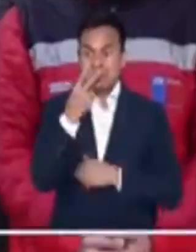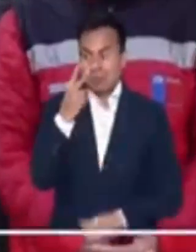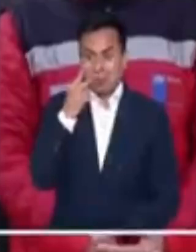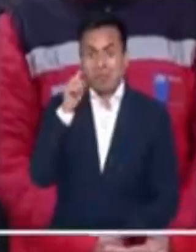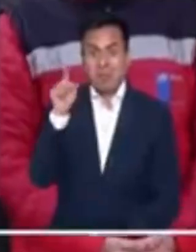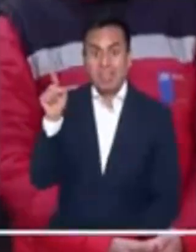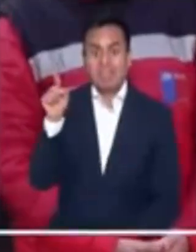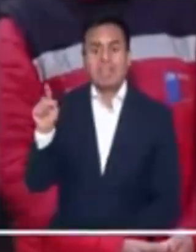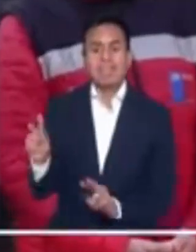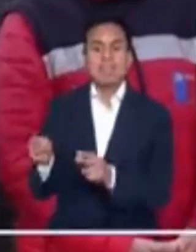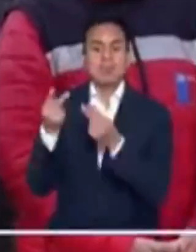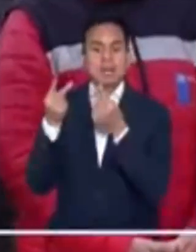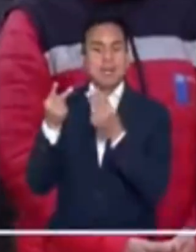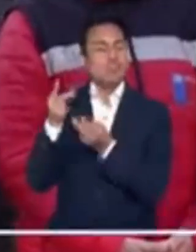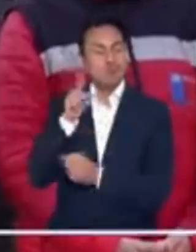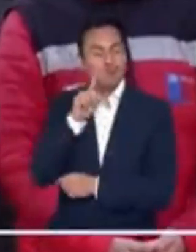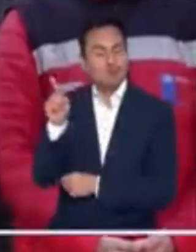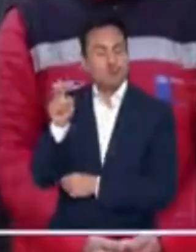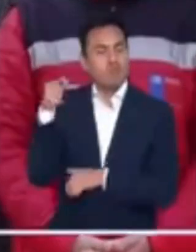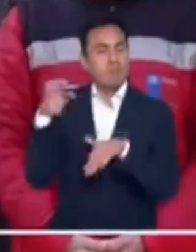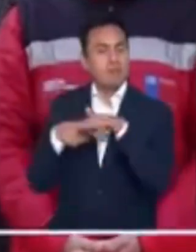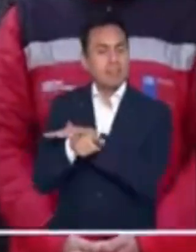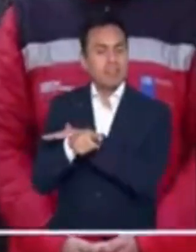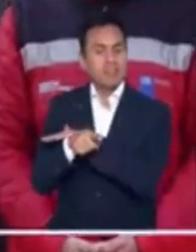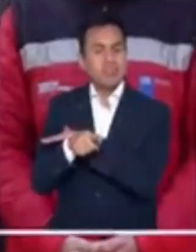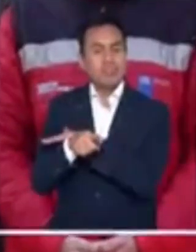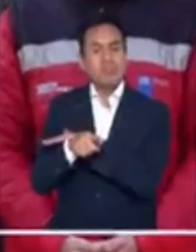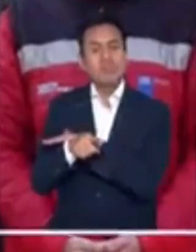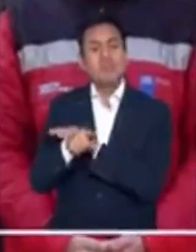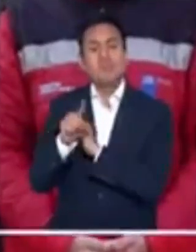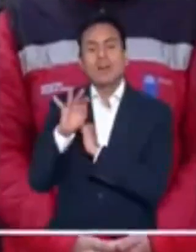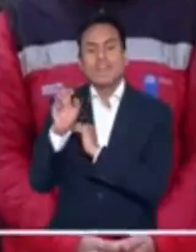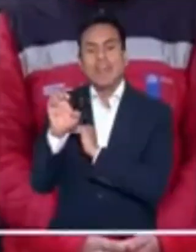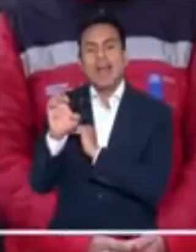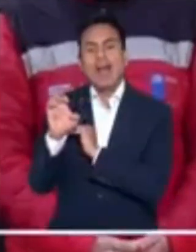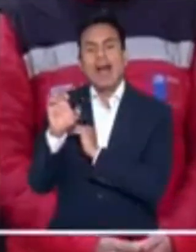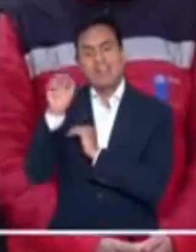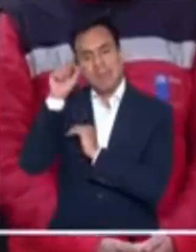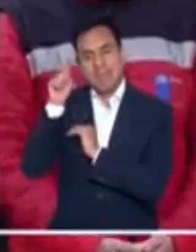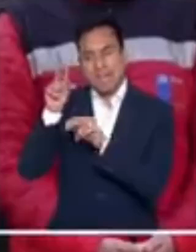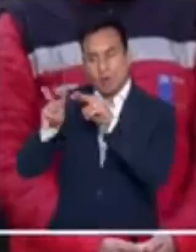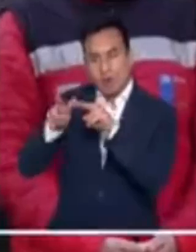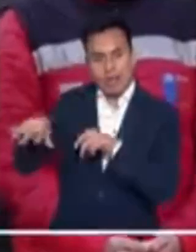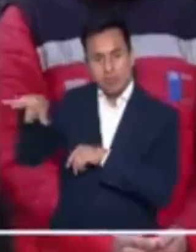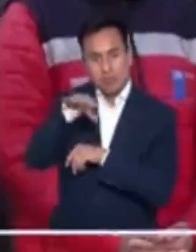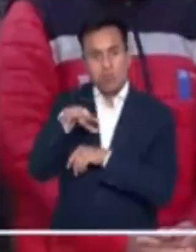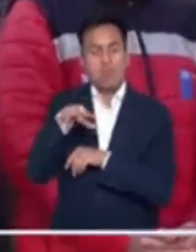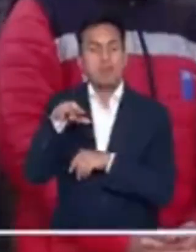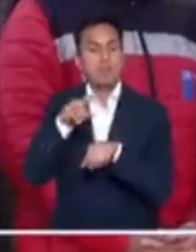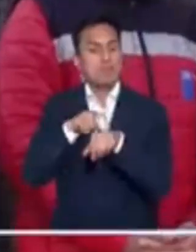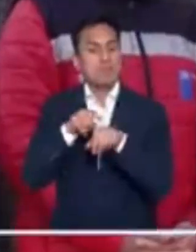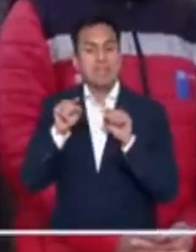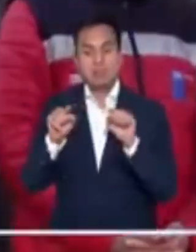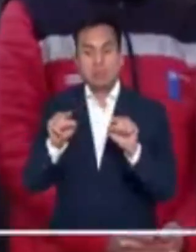ver, recuperando nuestra fuente alemana, esperamos poder entregarla prontamente, y al mismo tiempo acá